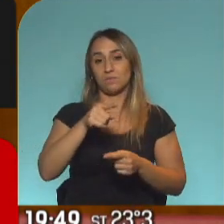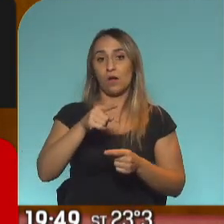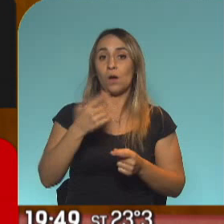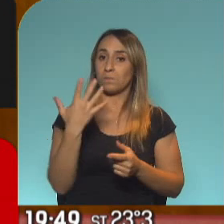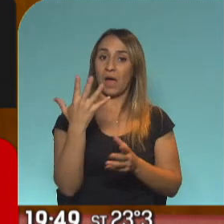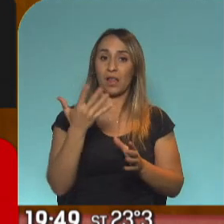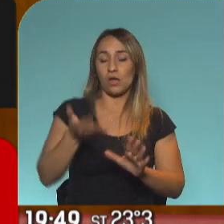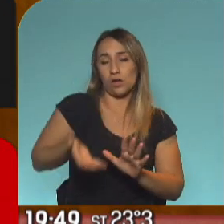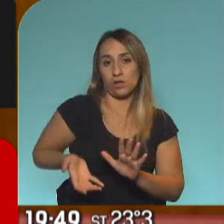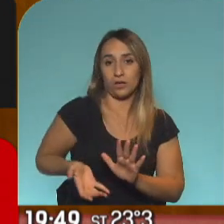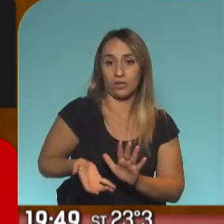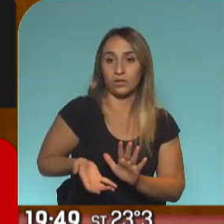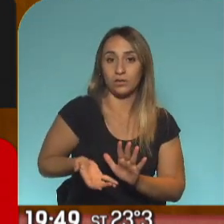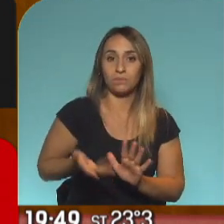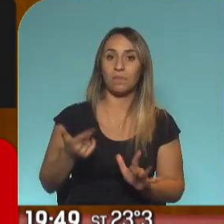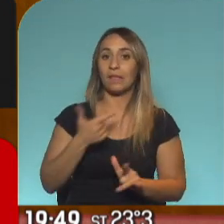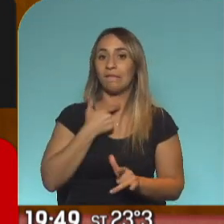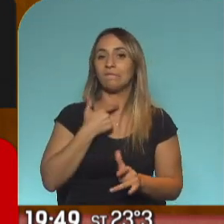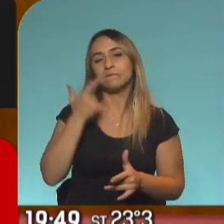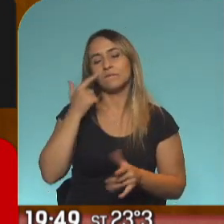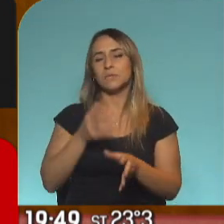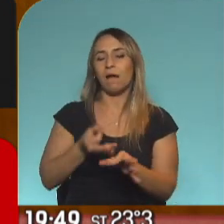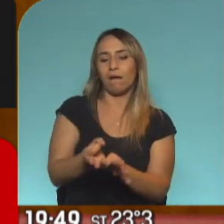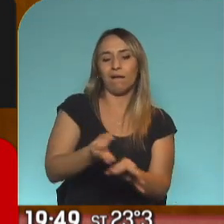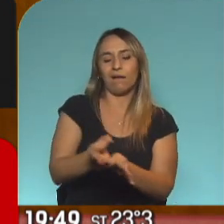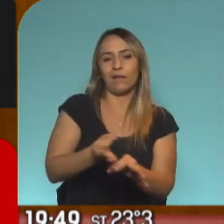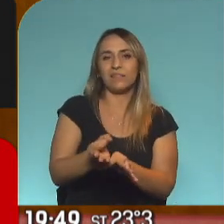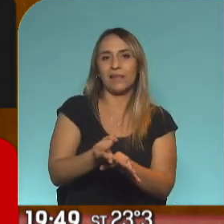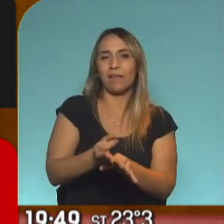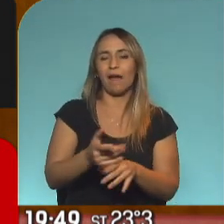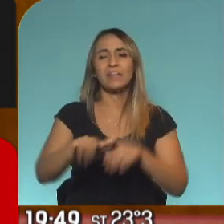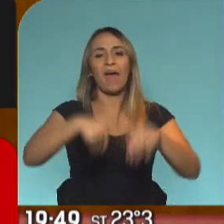con la intención de enseñarme a nadar, me mete su mano en mi vagina,